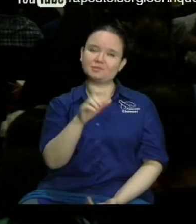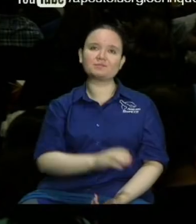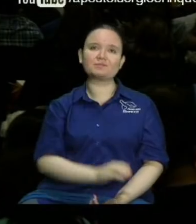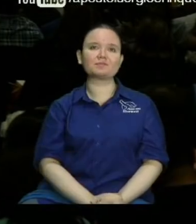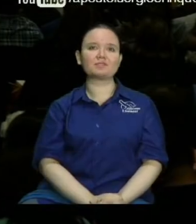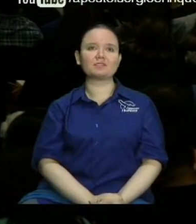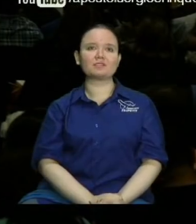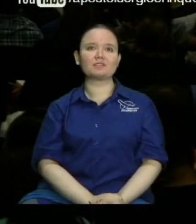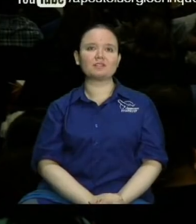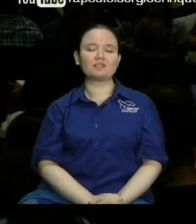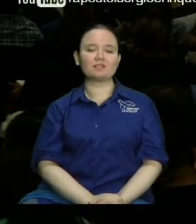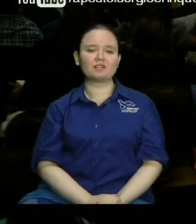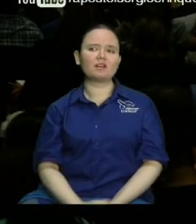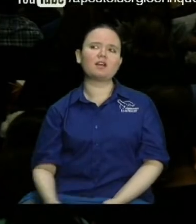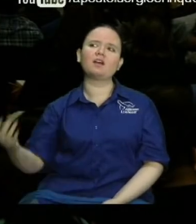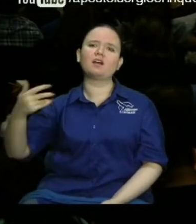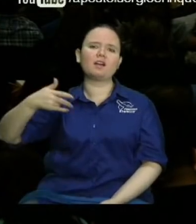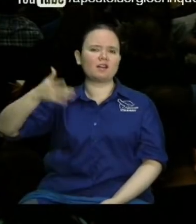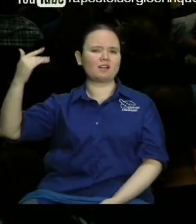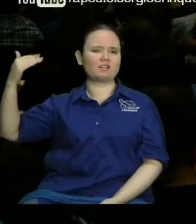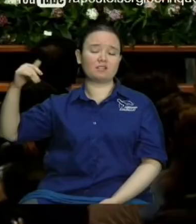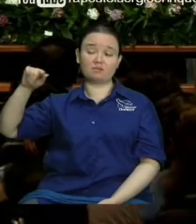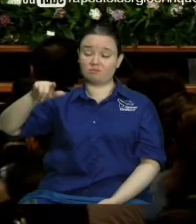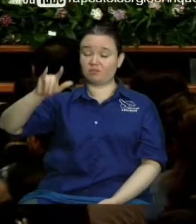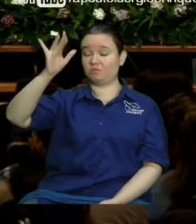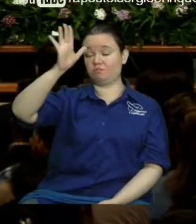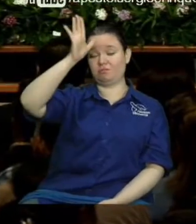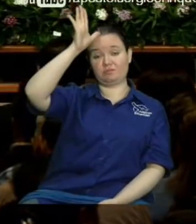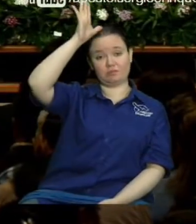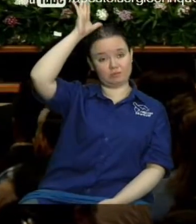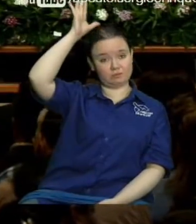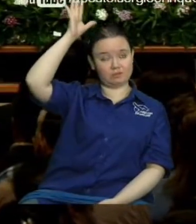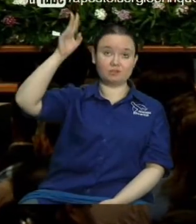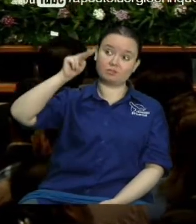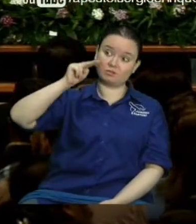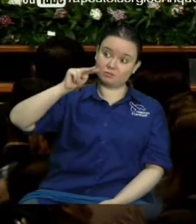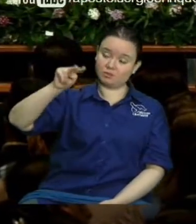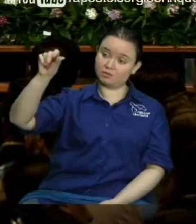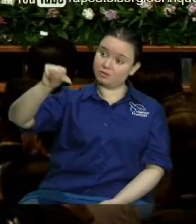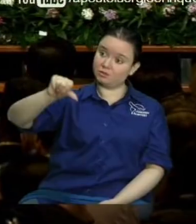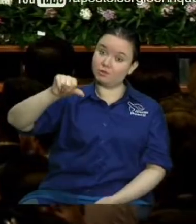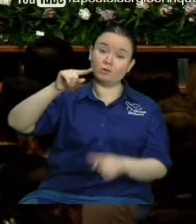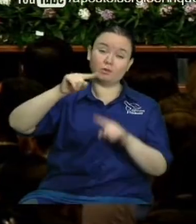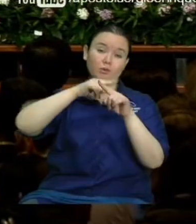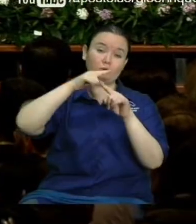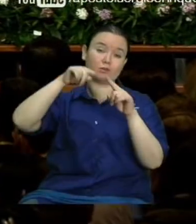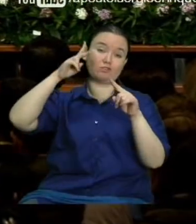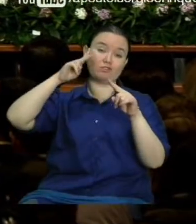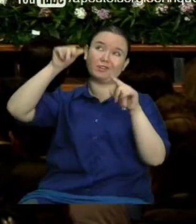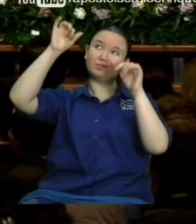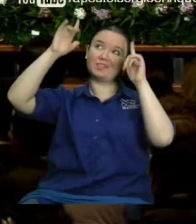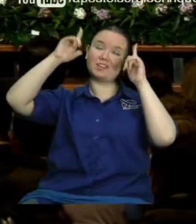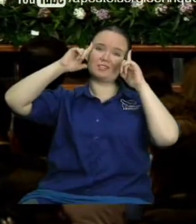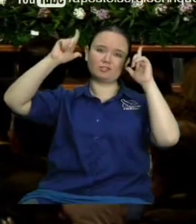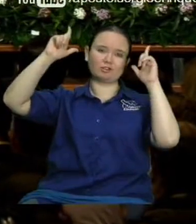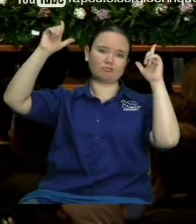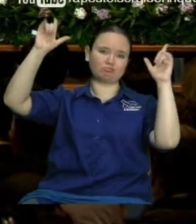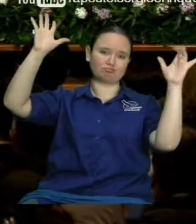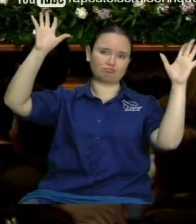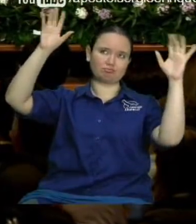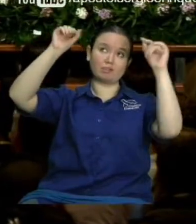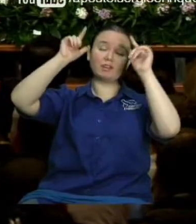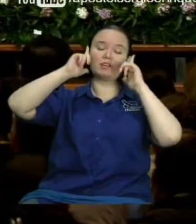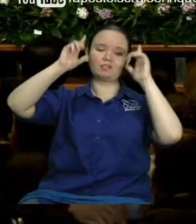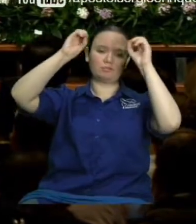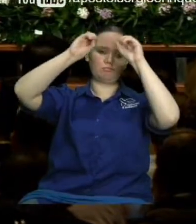Aquellos romanos que eran malvados, malacates, cuando vieron el eclipse, cuando vieron todo lo que sucedió, cómo entregó el